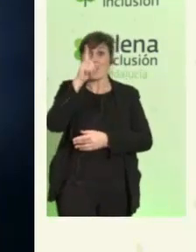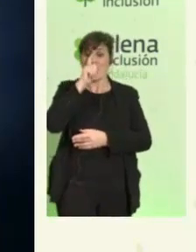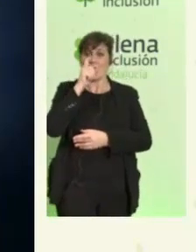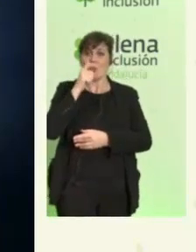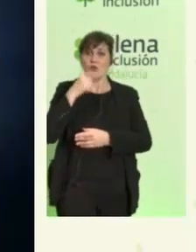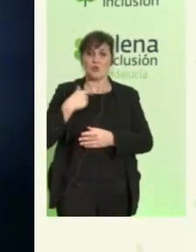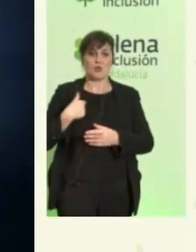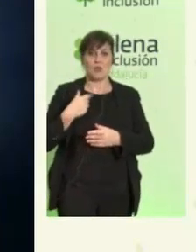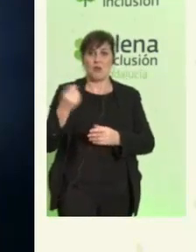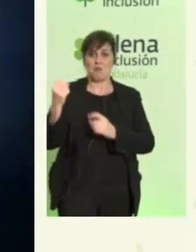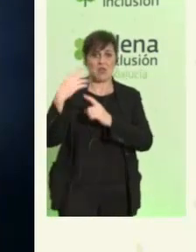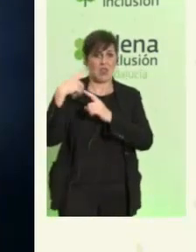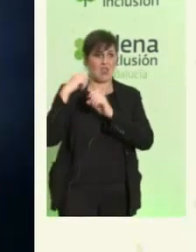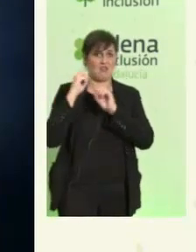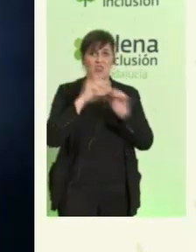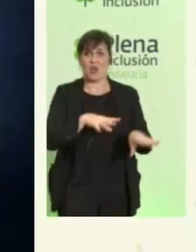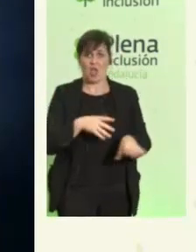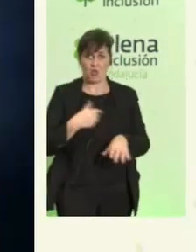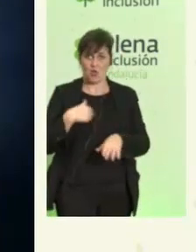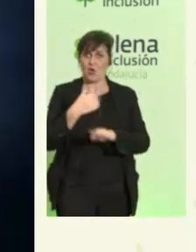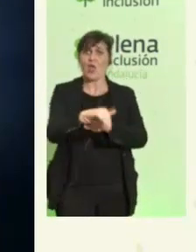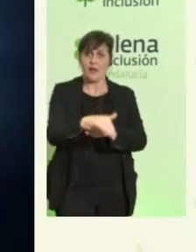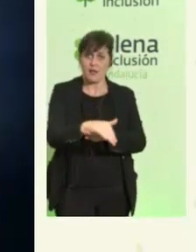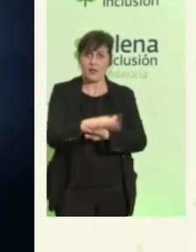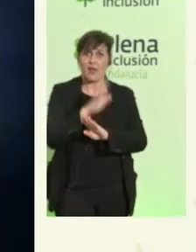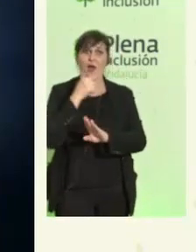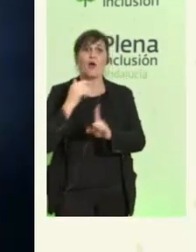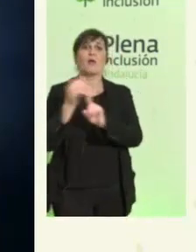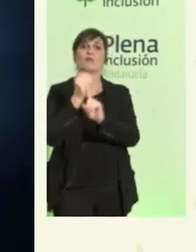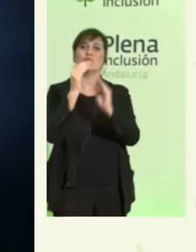las calles y ahora tengo una casa.